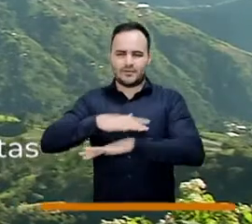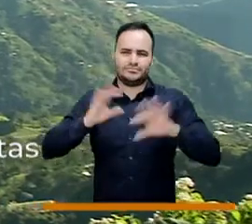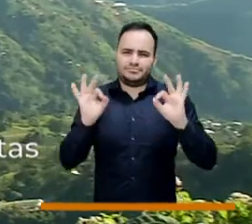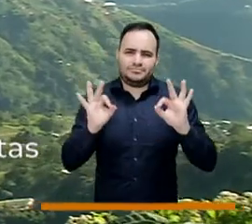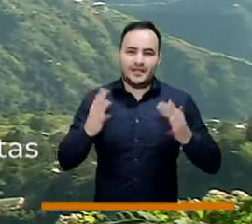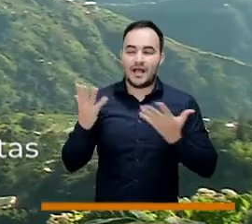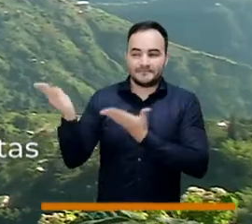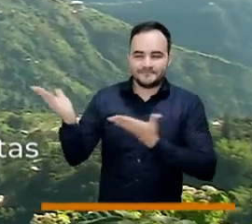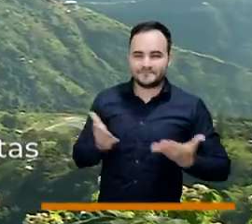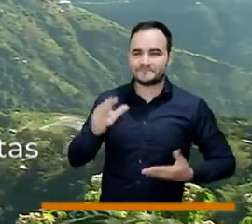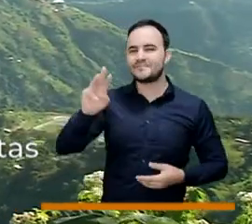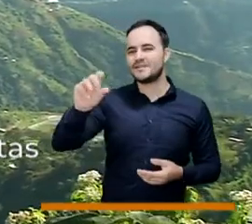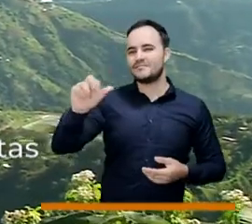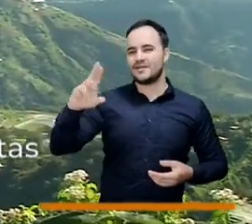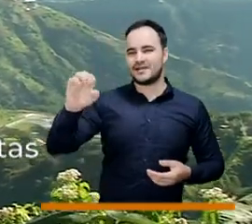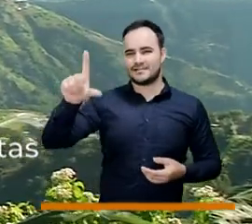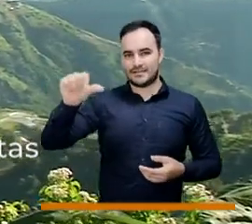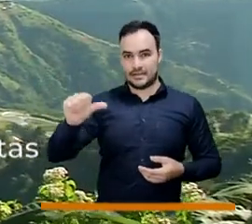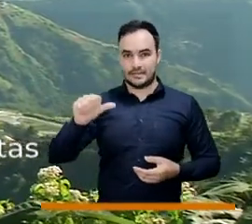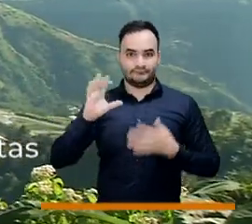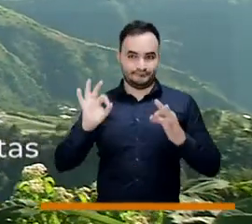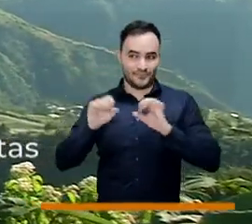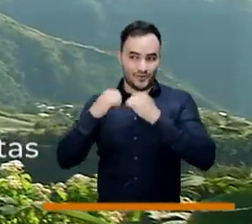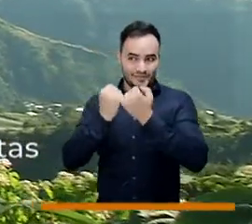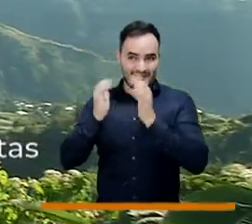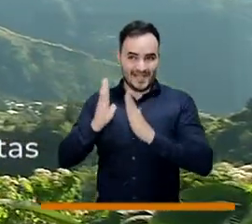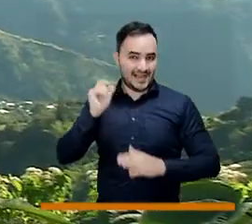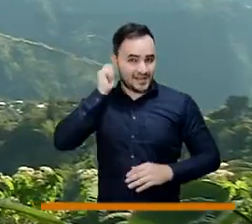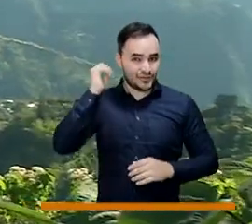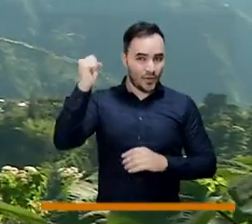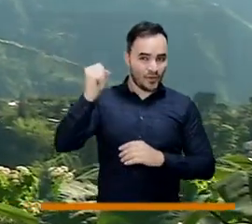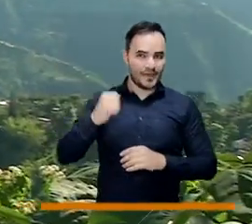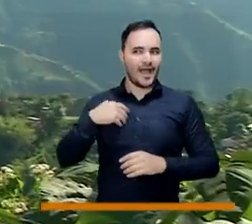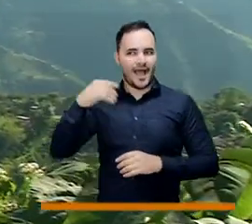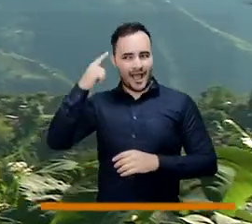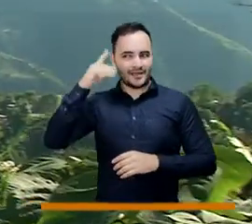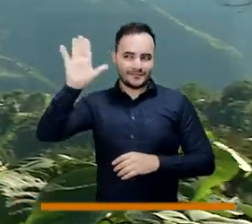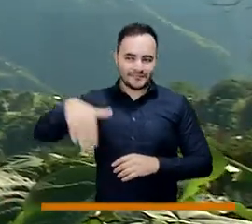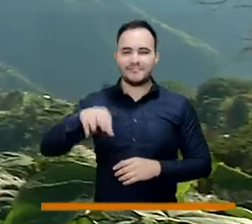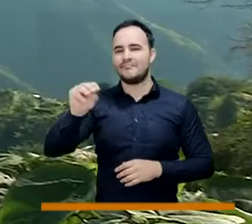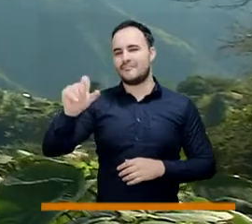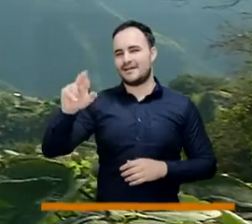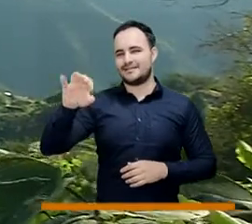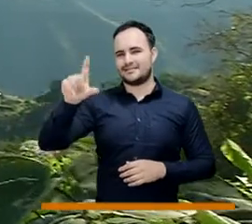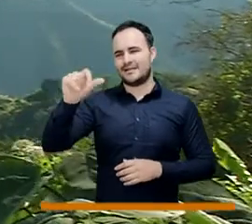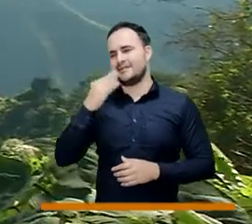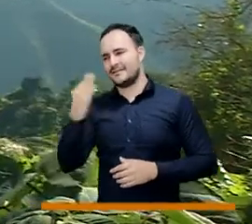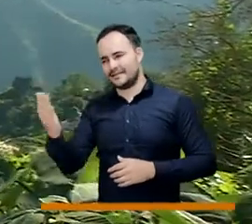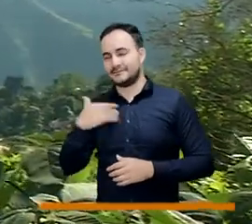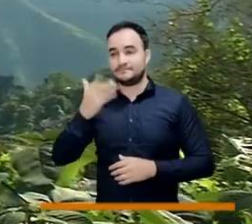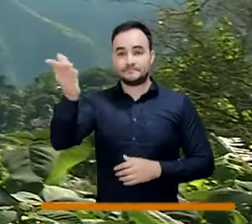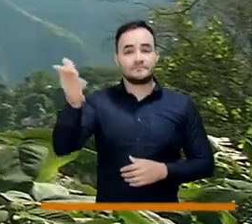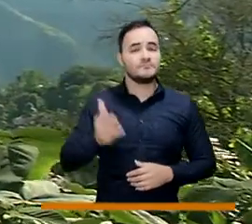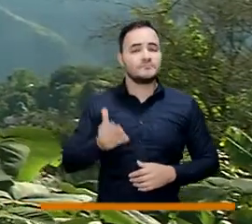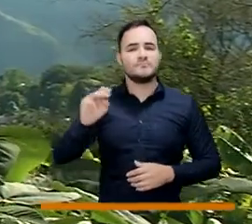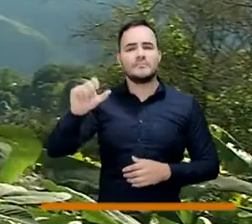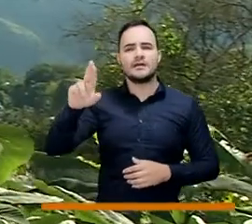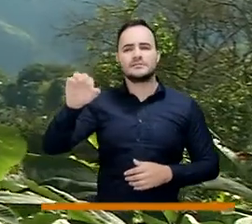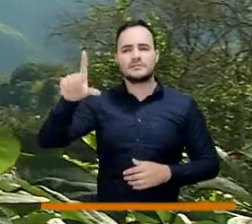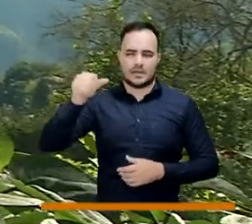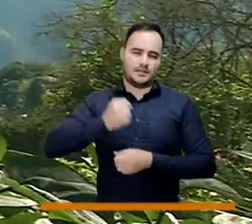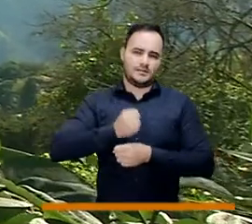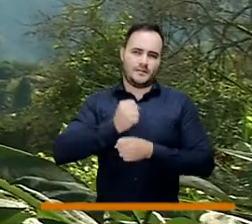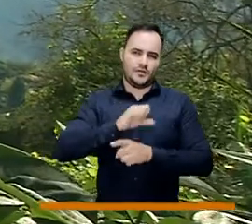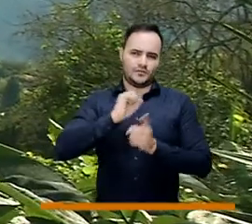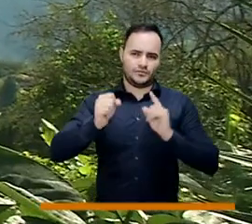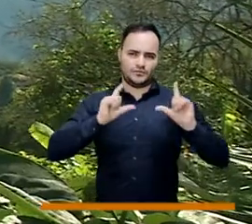este maravilloso paraje con Marcela Bermúdez, otra de las invitadas de nuestra concejal Dora Saldarriaga el día de hoy. Ella es